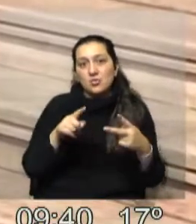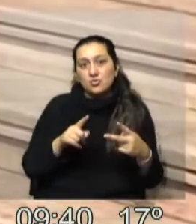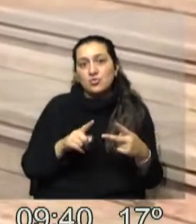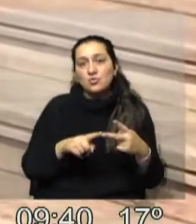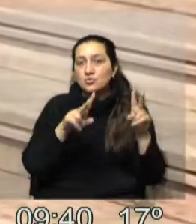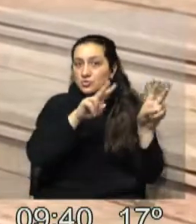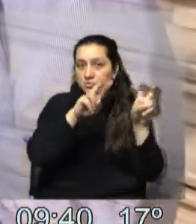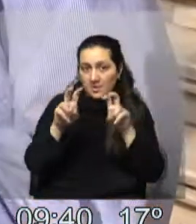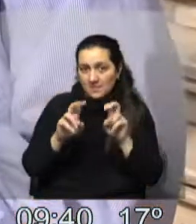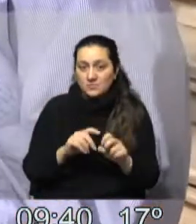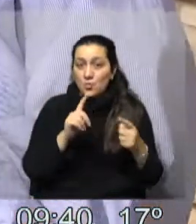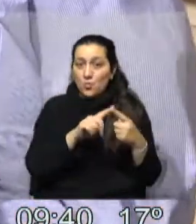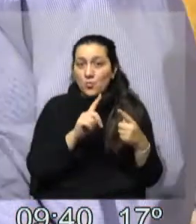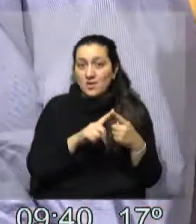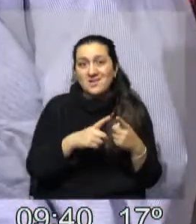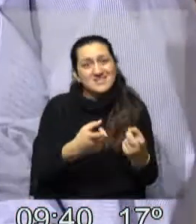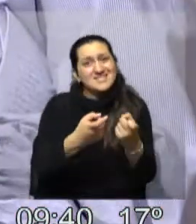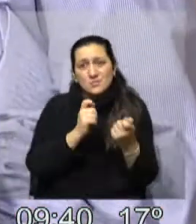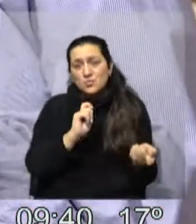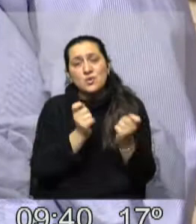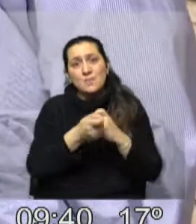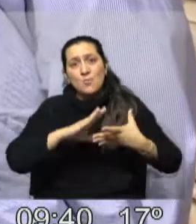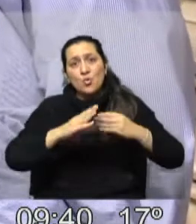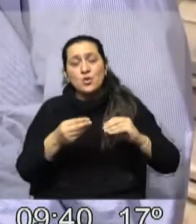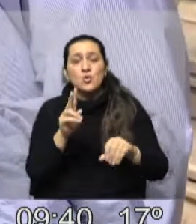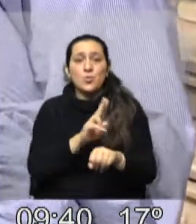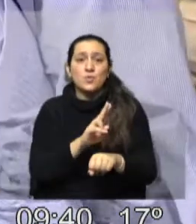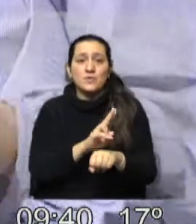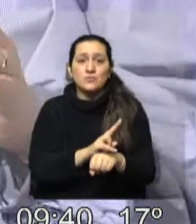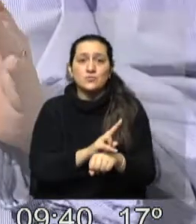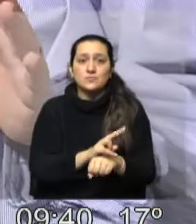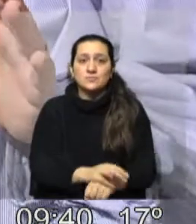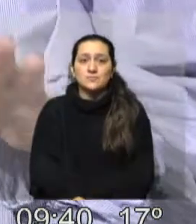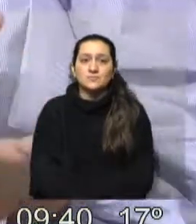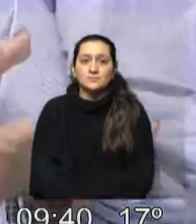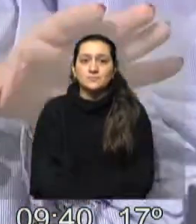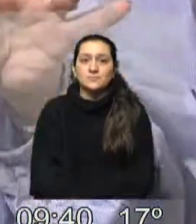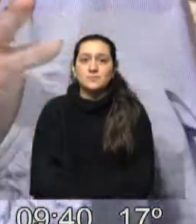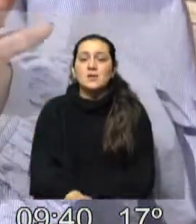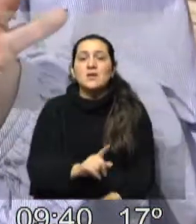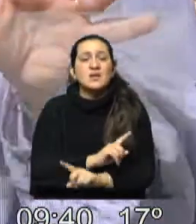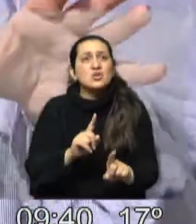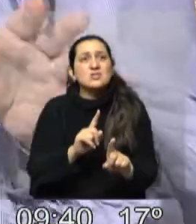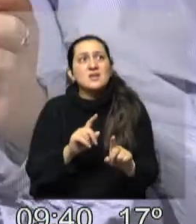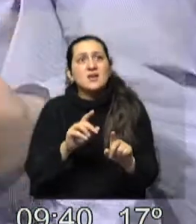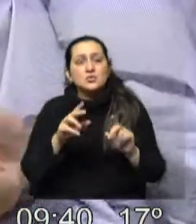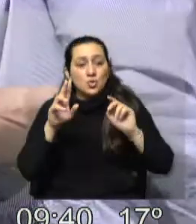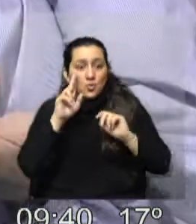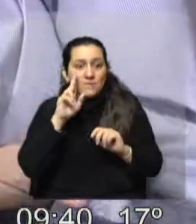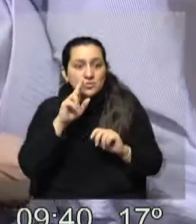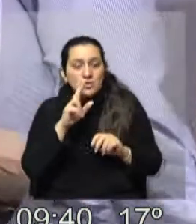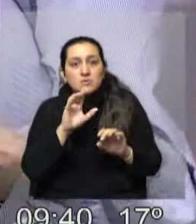grandes temas que se vuelcan. Una es que necesitamos un cambio de modelo de cuidados, que se aleje de una visión que